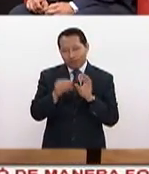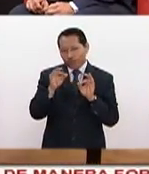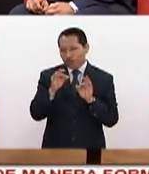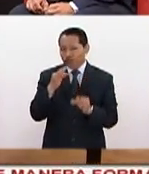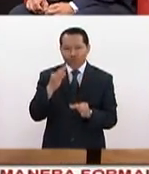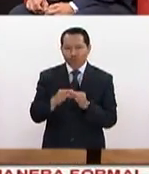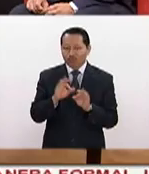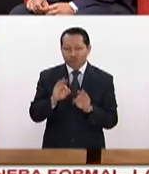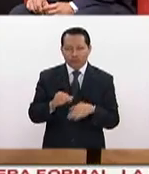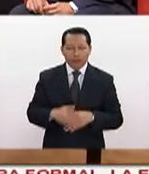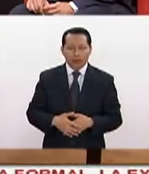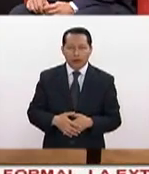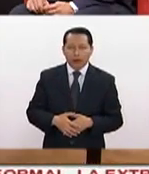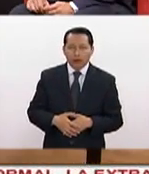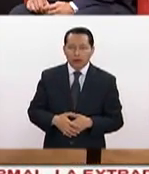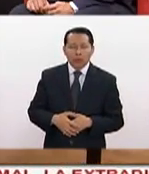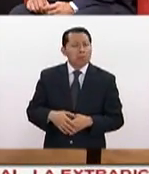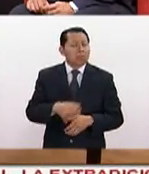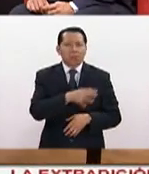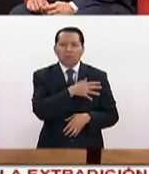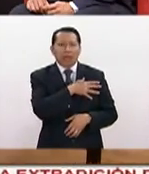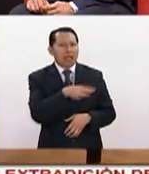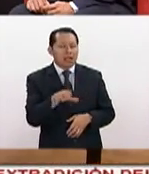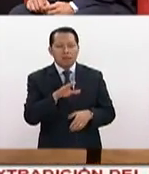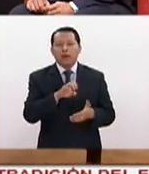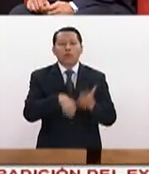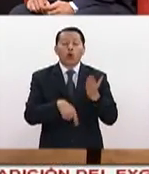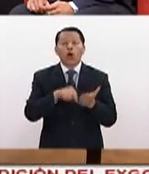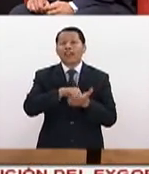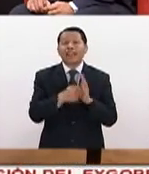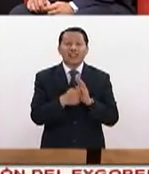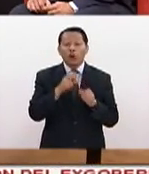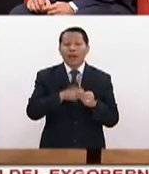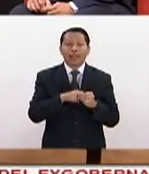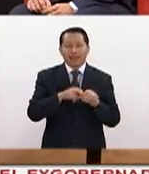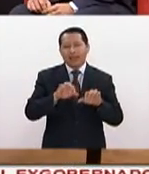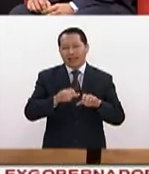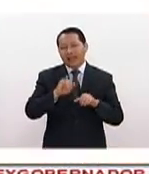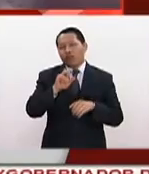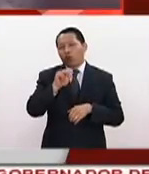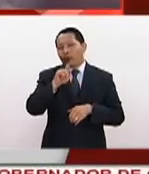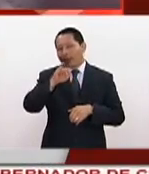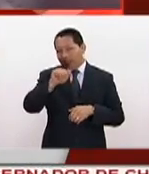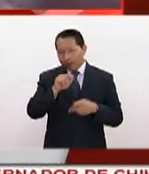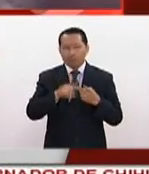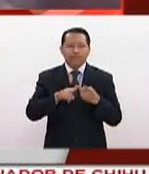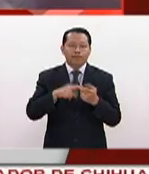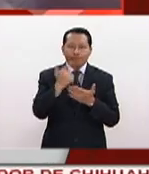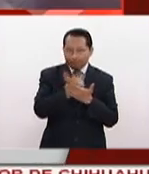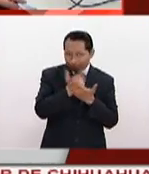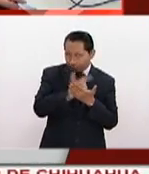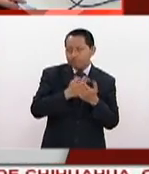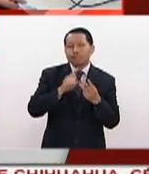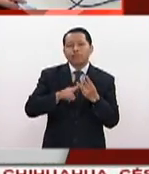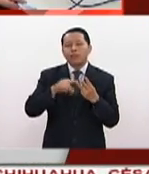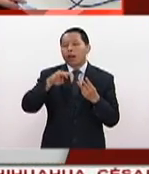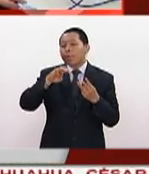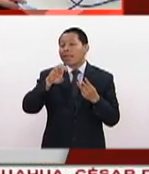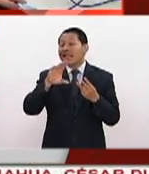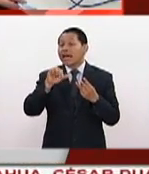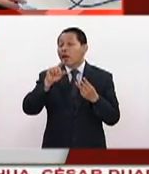Pues todas las empresas en general, por ejemplo, técnicos en informática, en contaduría o en mercadotecnia, en cualquier tipo de